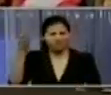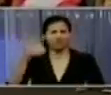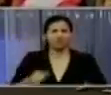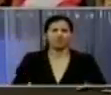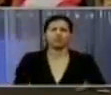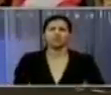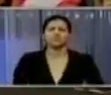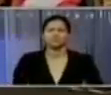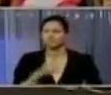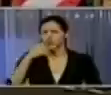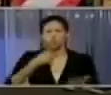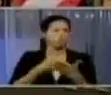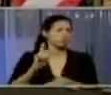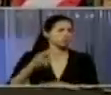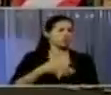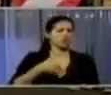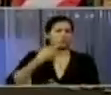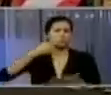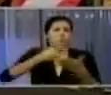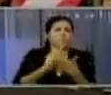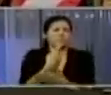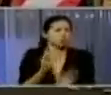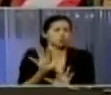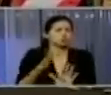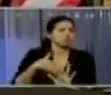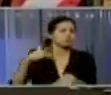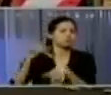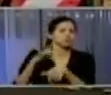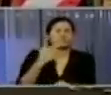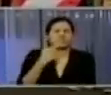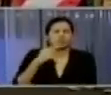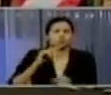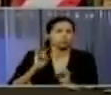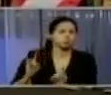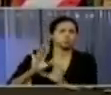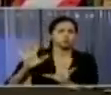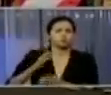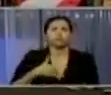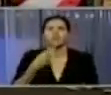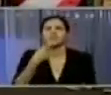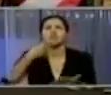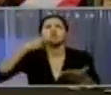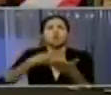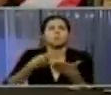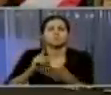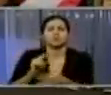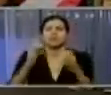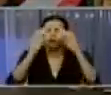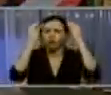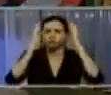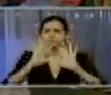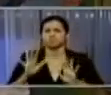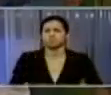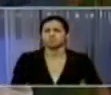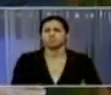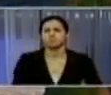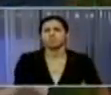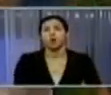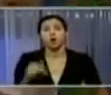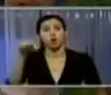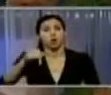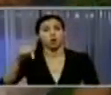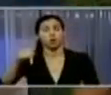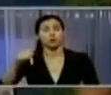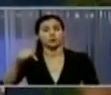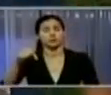No lo nombramos, no. Esta tierra sagrada para estar nombrando traidores. Y hoy, luego